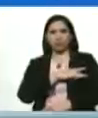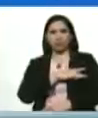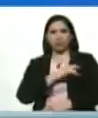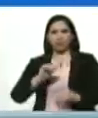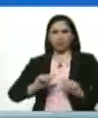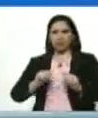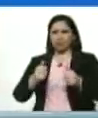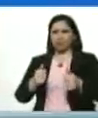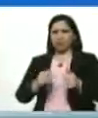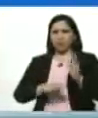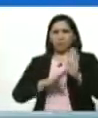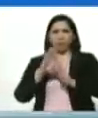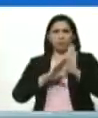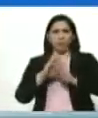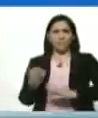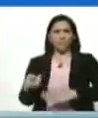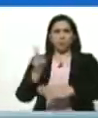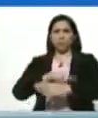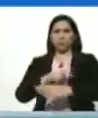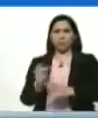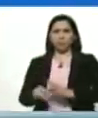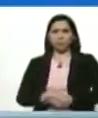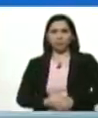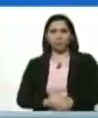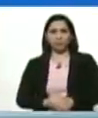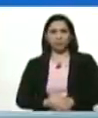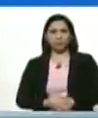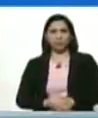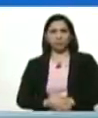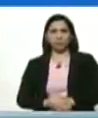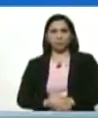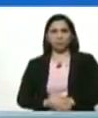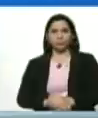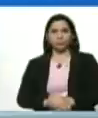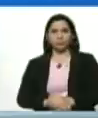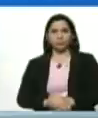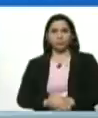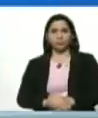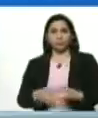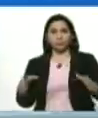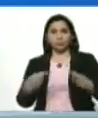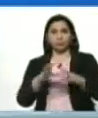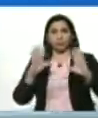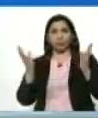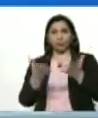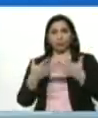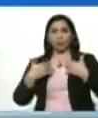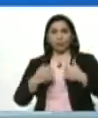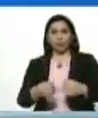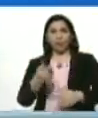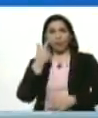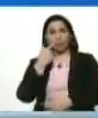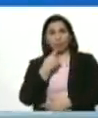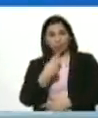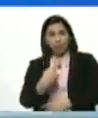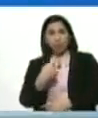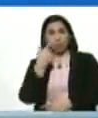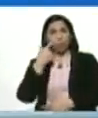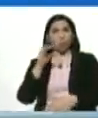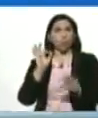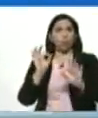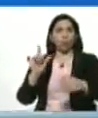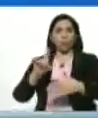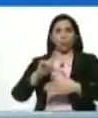pauta del crecimiento exponencial verdad y la organización mundial de la salud dice cuidado latinoamerica